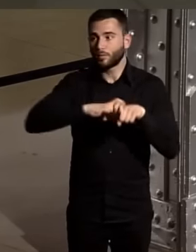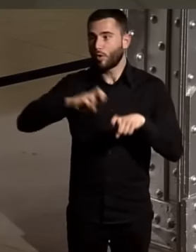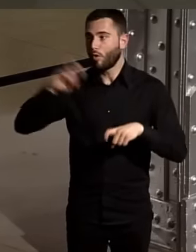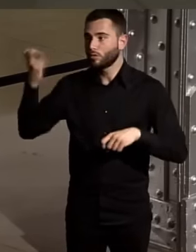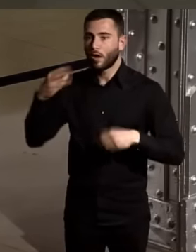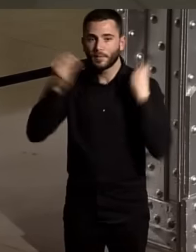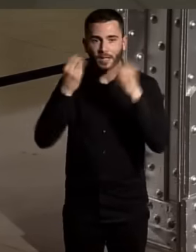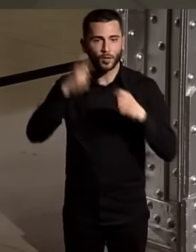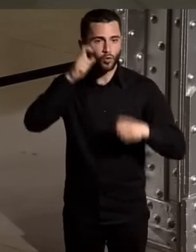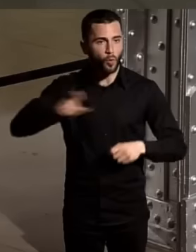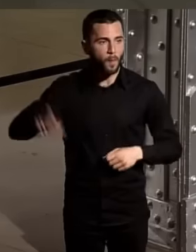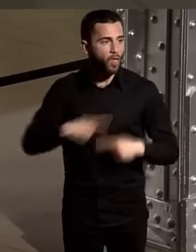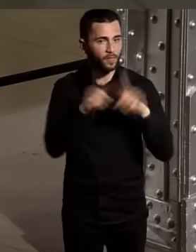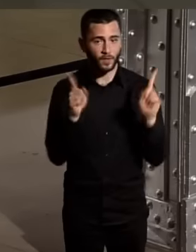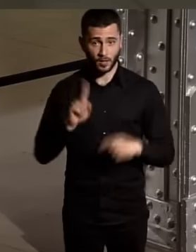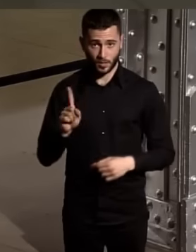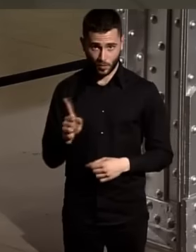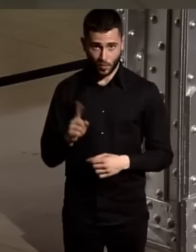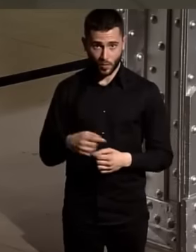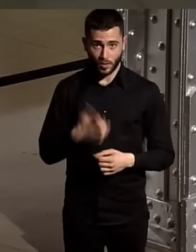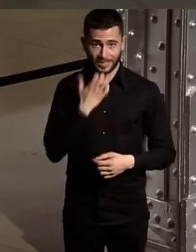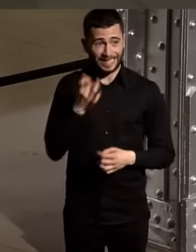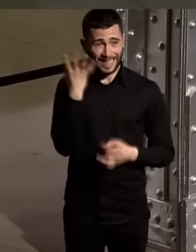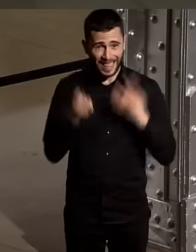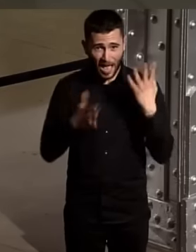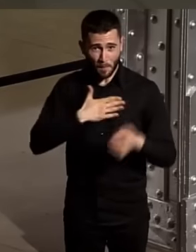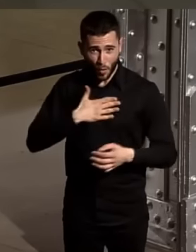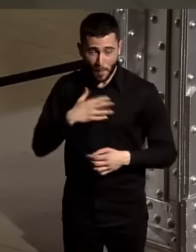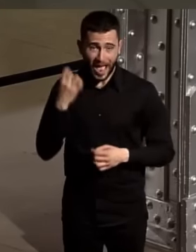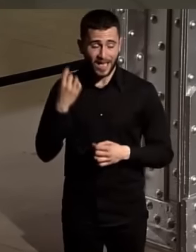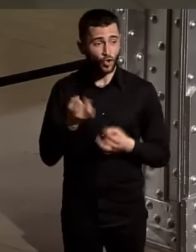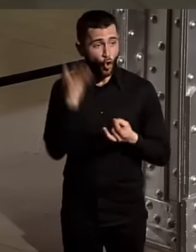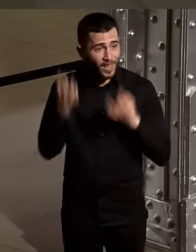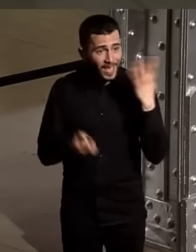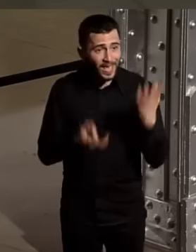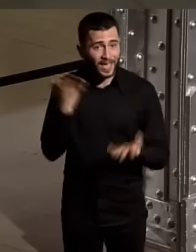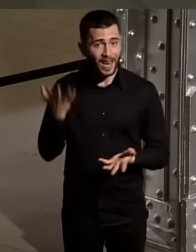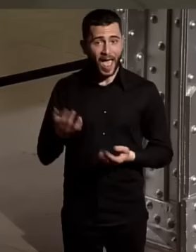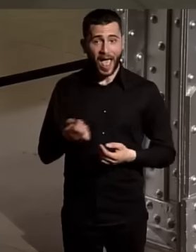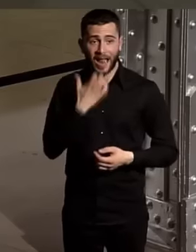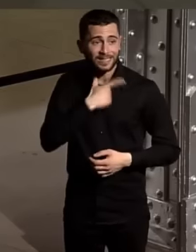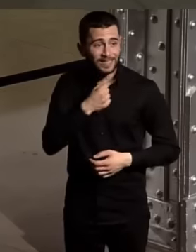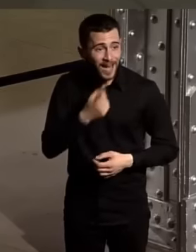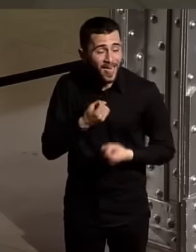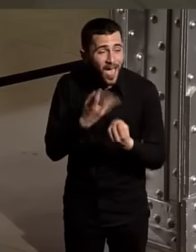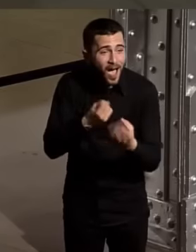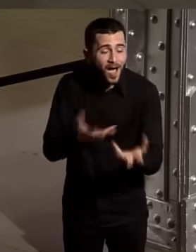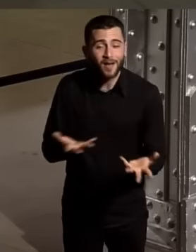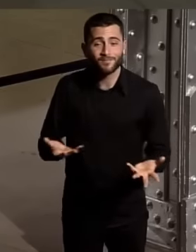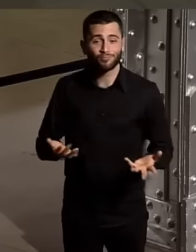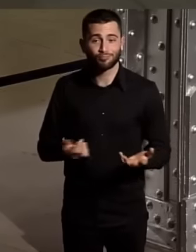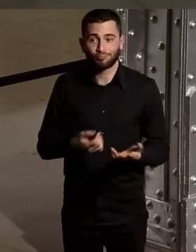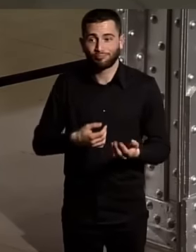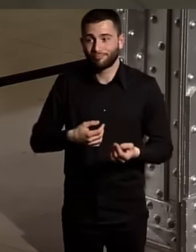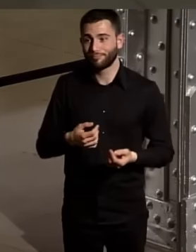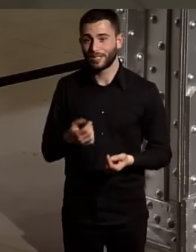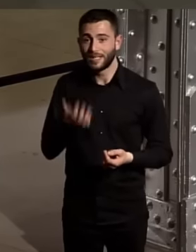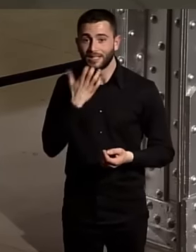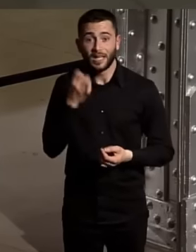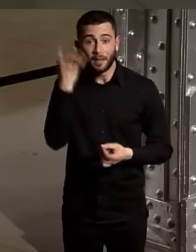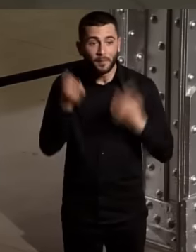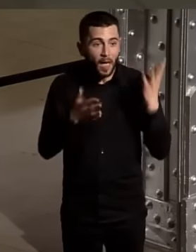pensamiento humano no el que tiene ideas propias es original tiene talento sabe contarlas y tiene gracia pues lo hace bien el que no tiene ideas